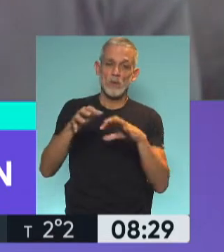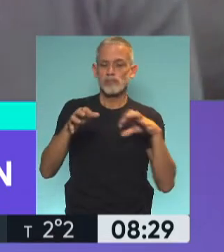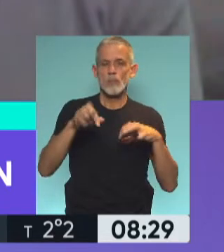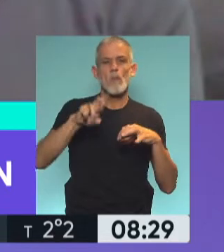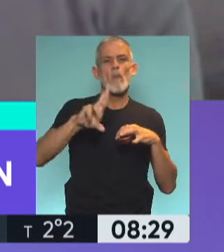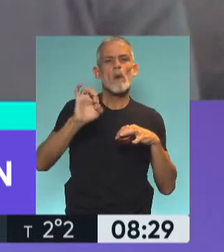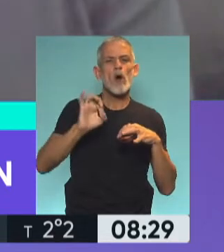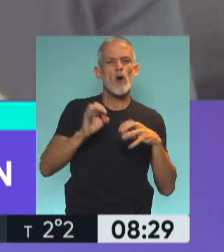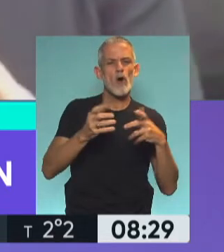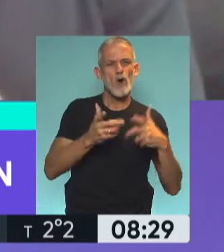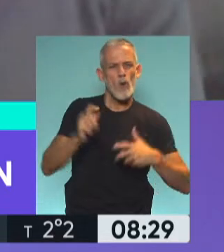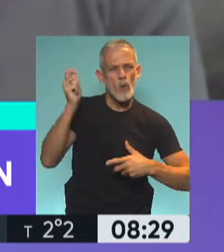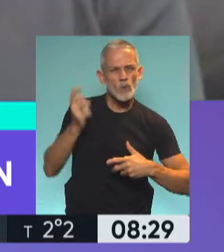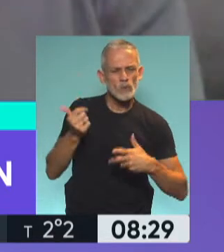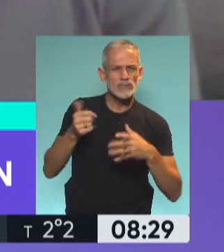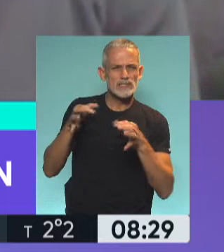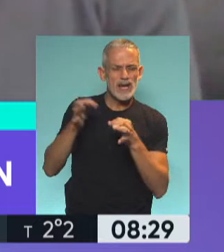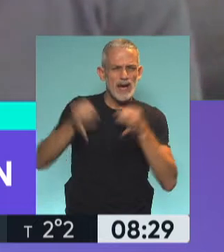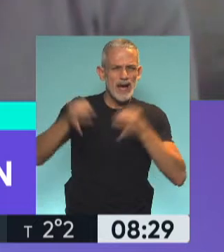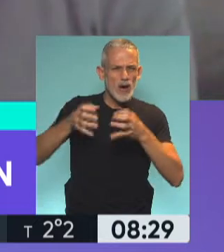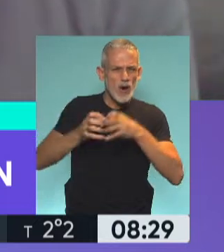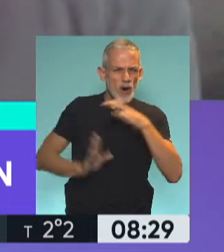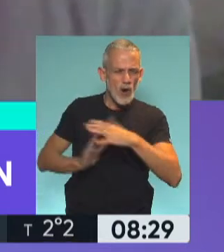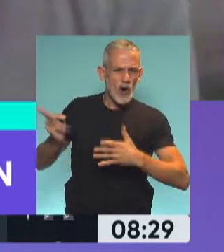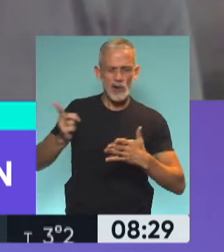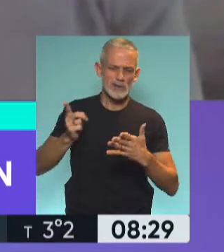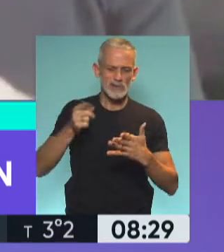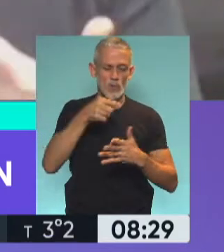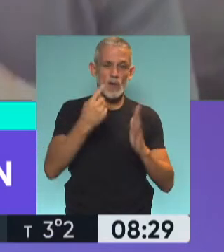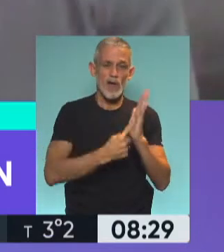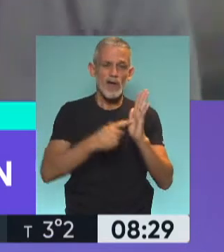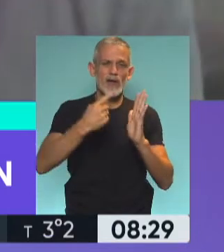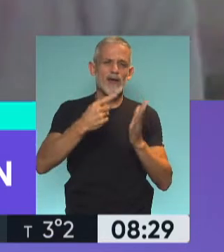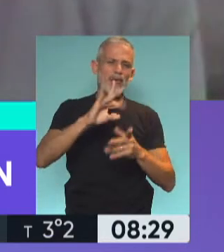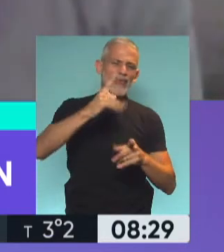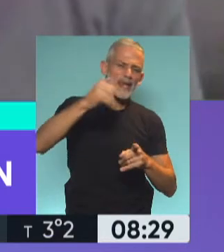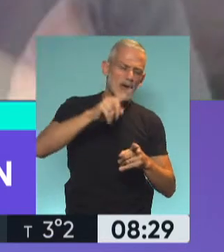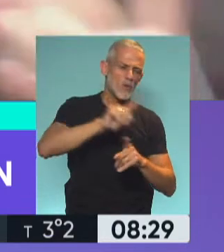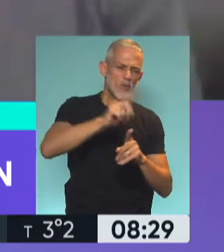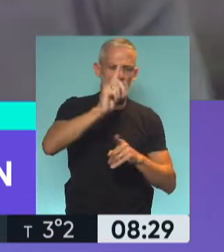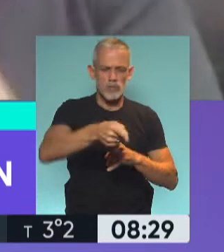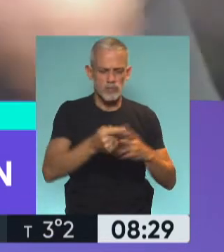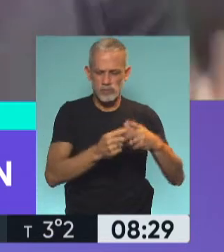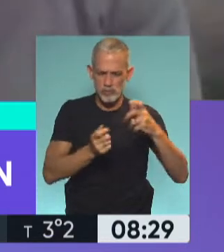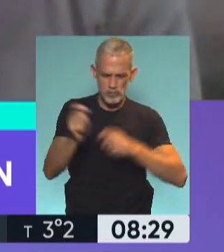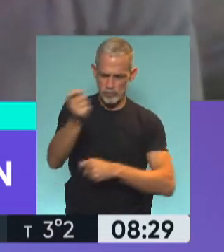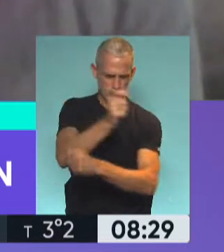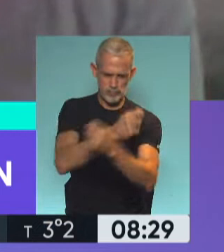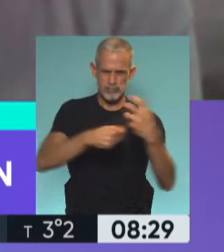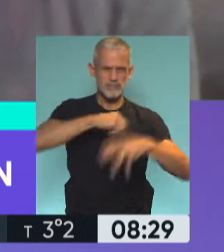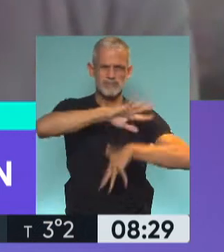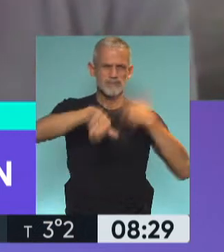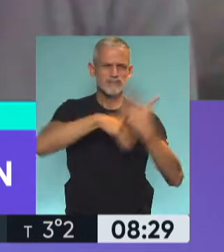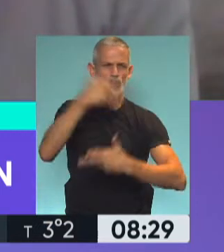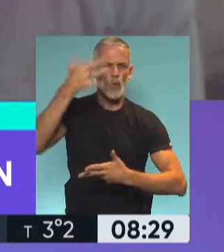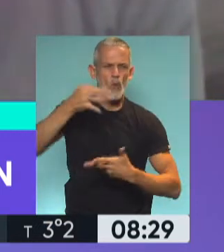vaya a la justicia local, que la justicia local impida la ejecución de ese DNU, que Larreta vaya a la Corte Suprema y que se haga todo este enredo